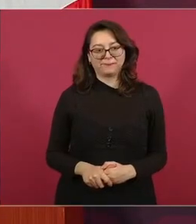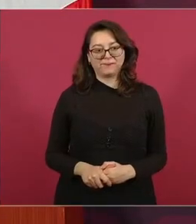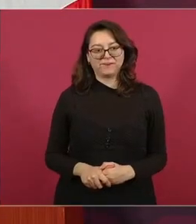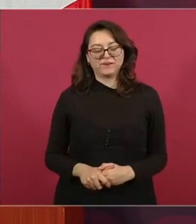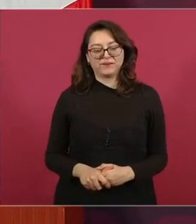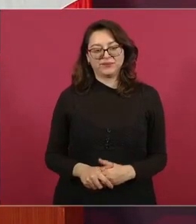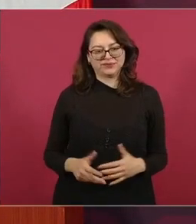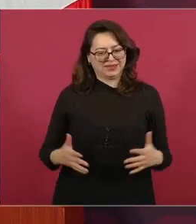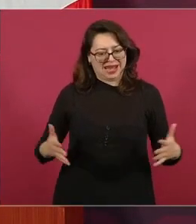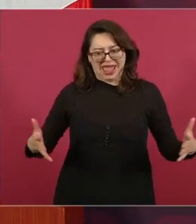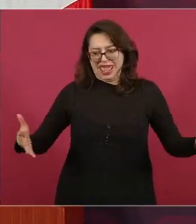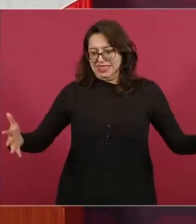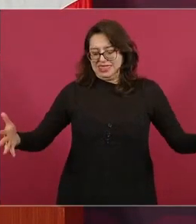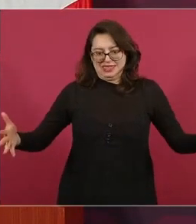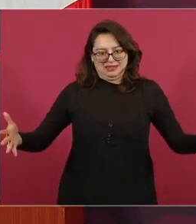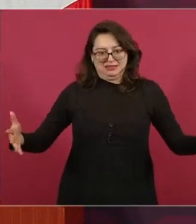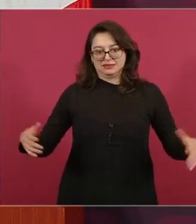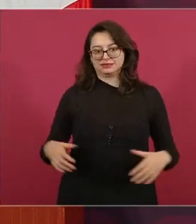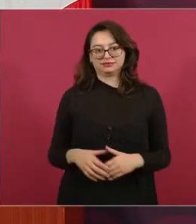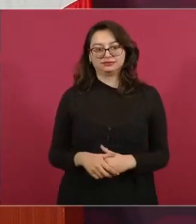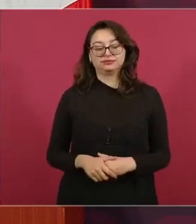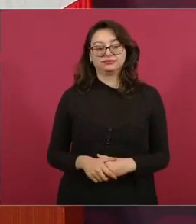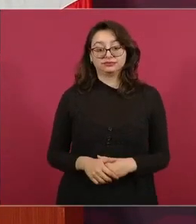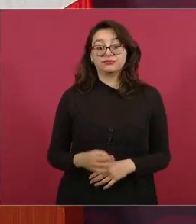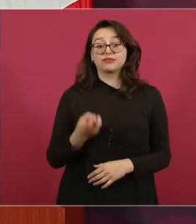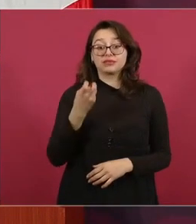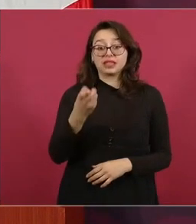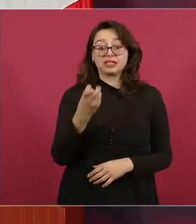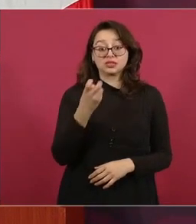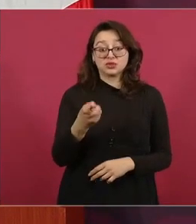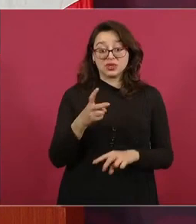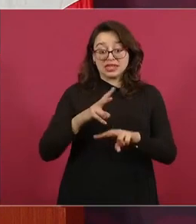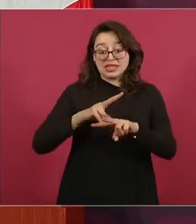Pero es una cinta, de esto depende.